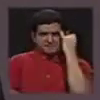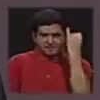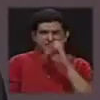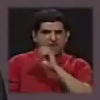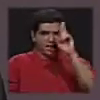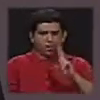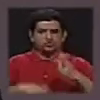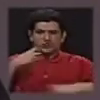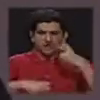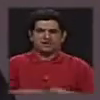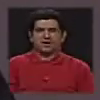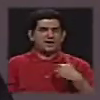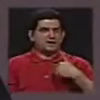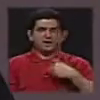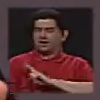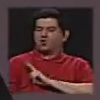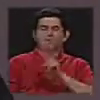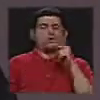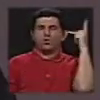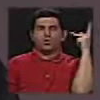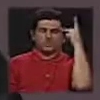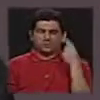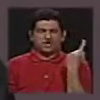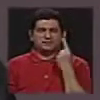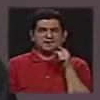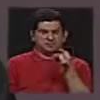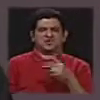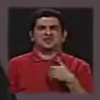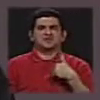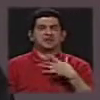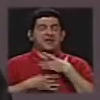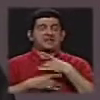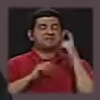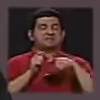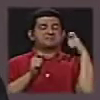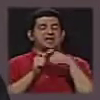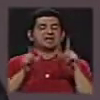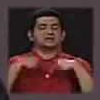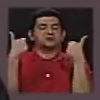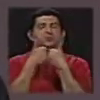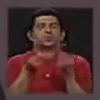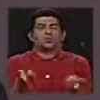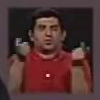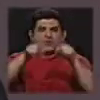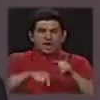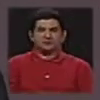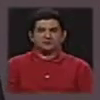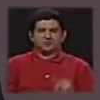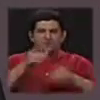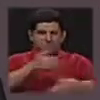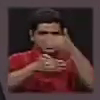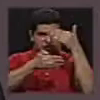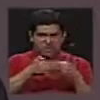Costa Rica el problema es la falta de voluntad política. La voluntad política siempre corresponde a un interés específico de algún sector, en este caso de los que están